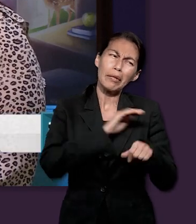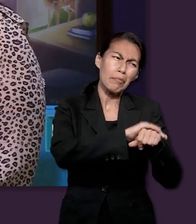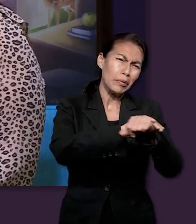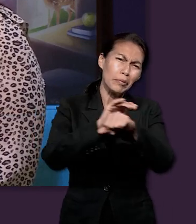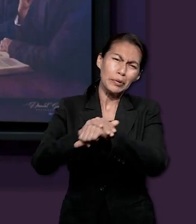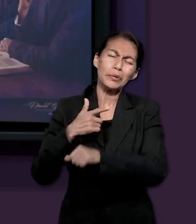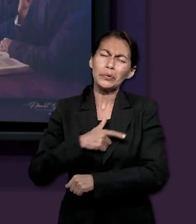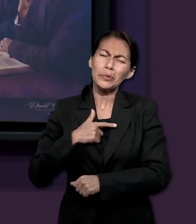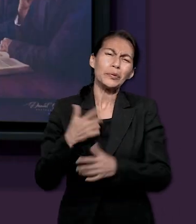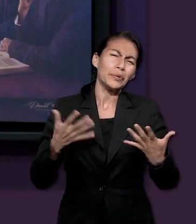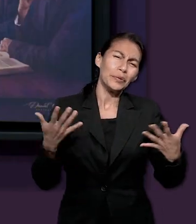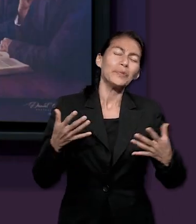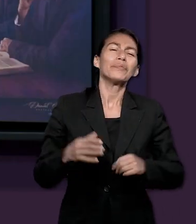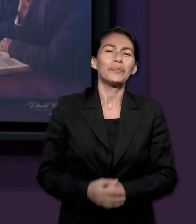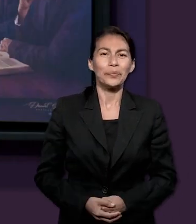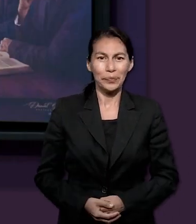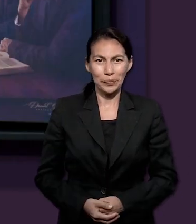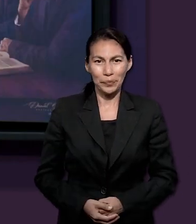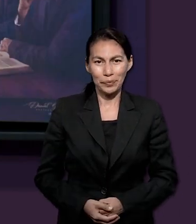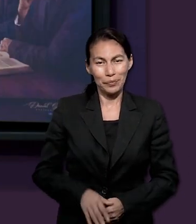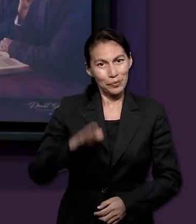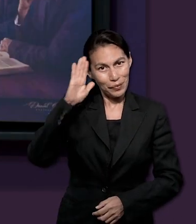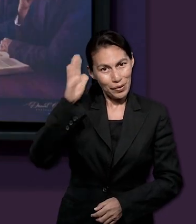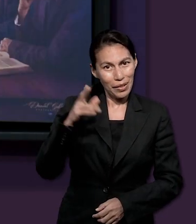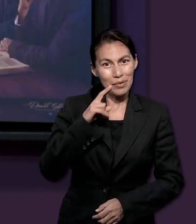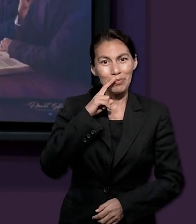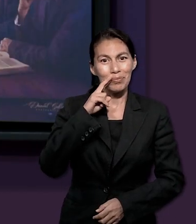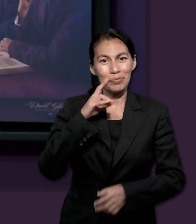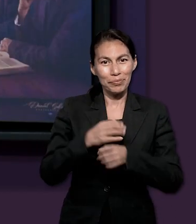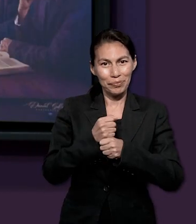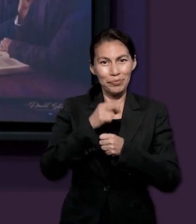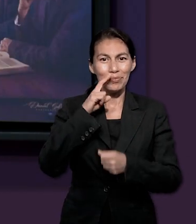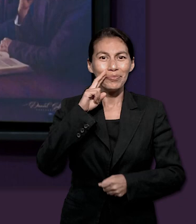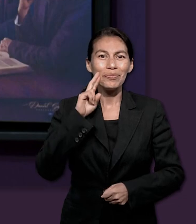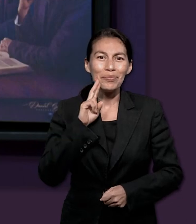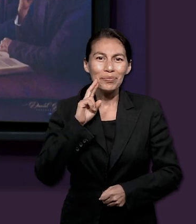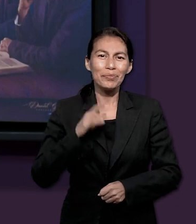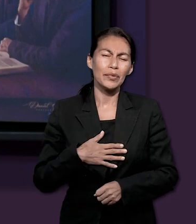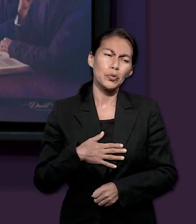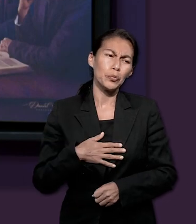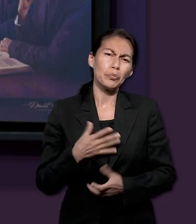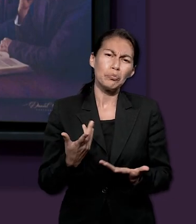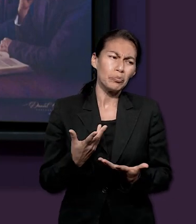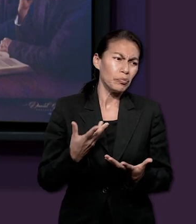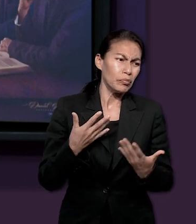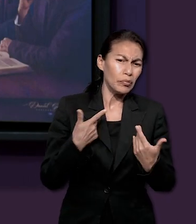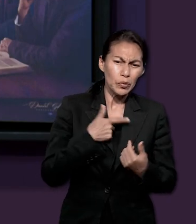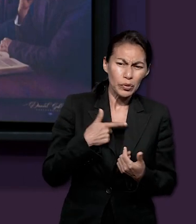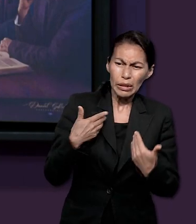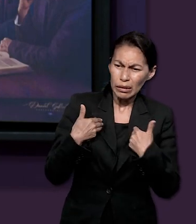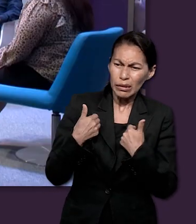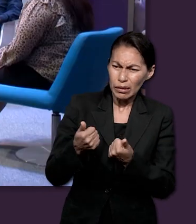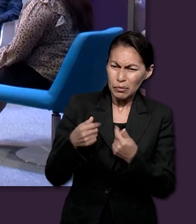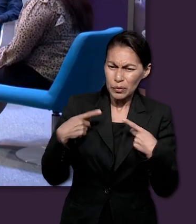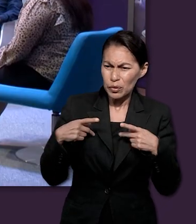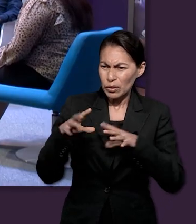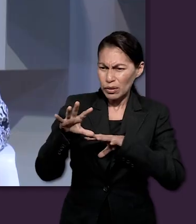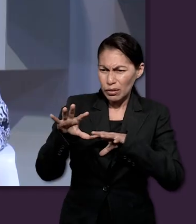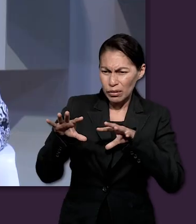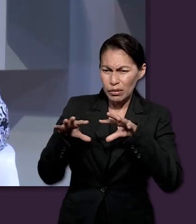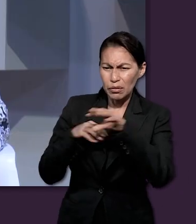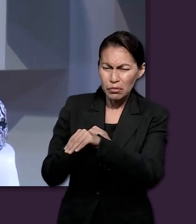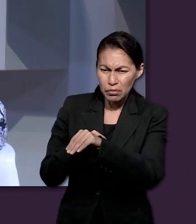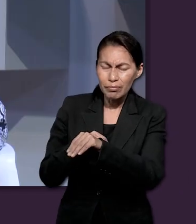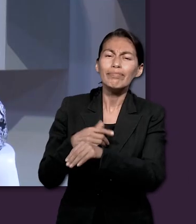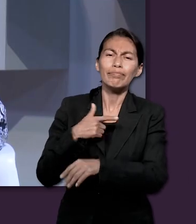extrovertida. ¿Qué tal? Yo soy Uriel Suárez y creo que una cualidad de mi persona es la empatía. Y yo creo